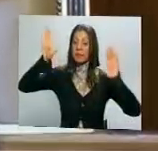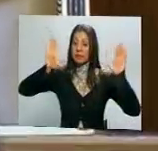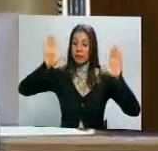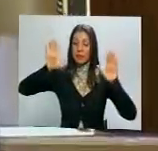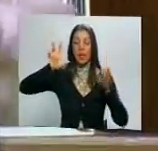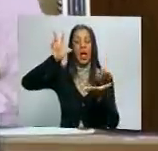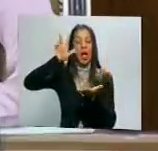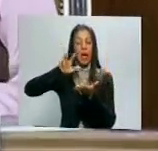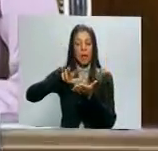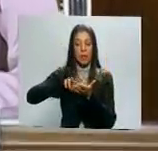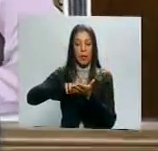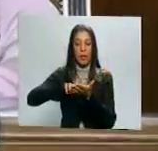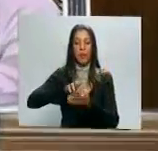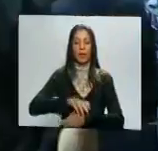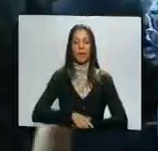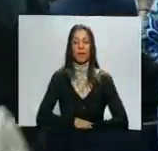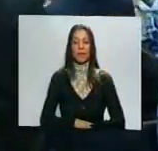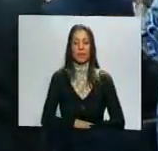Aprobado con dos brazos.